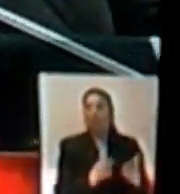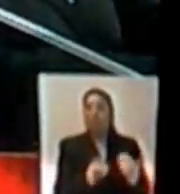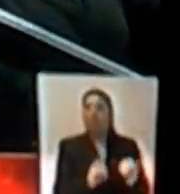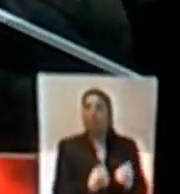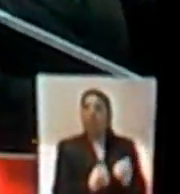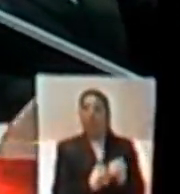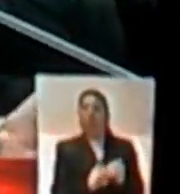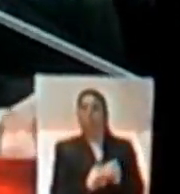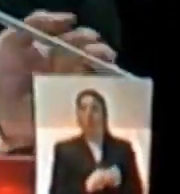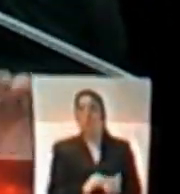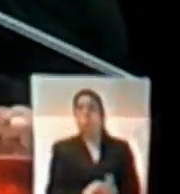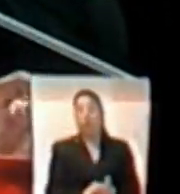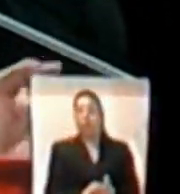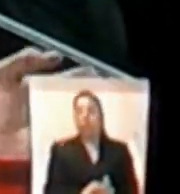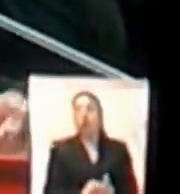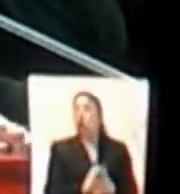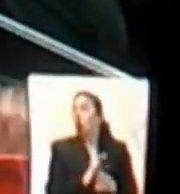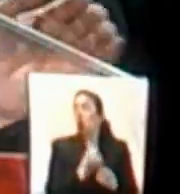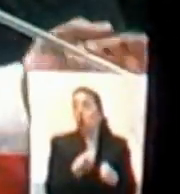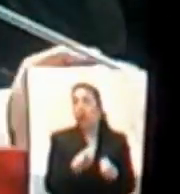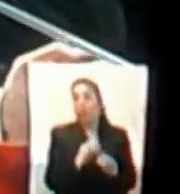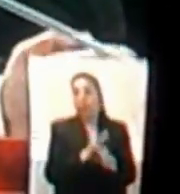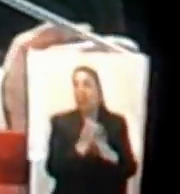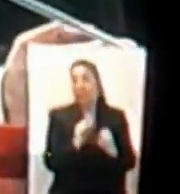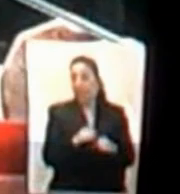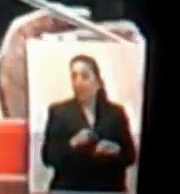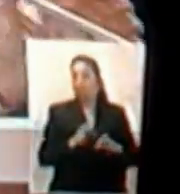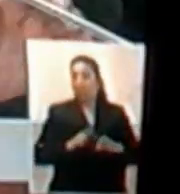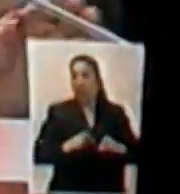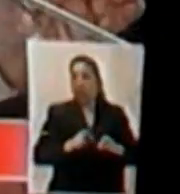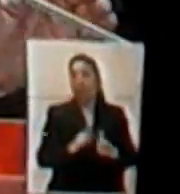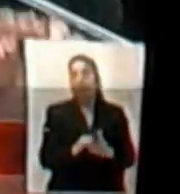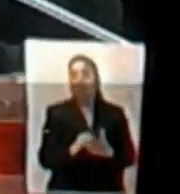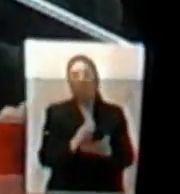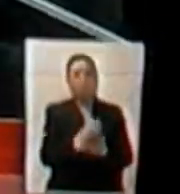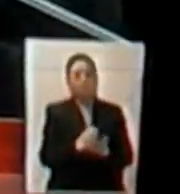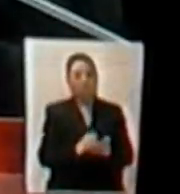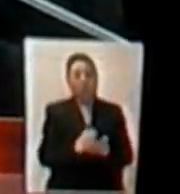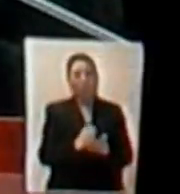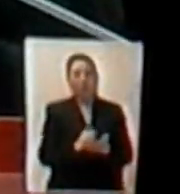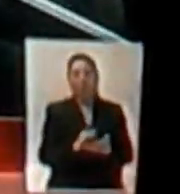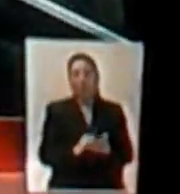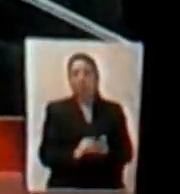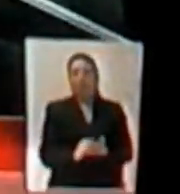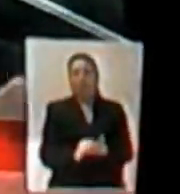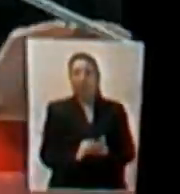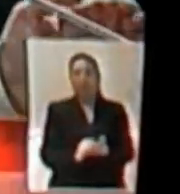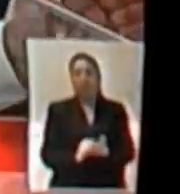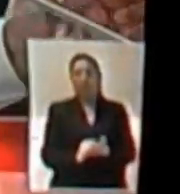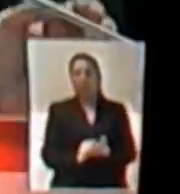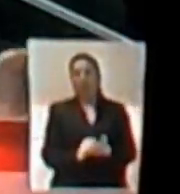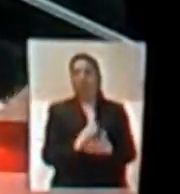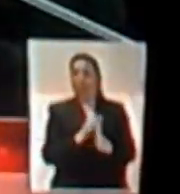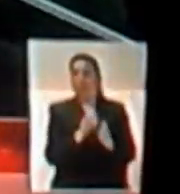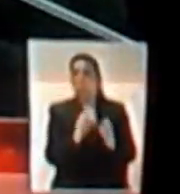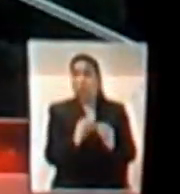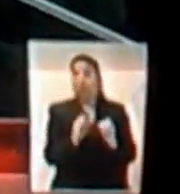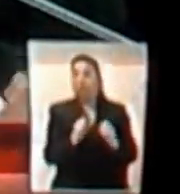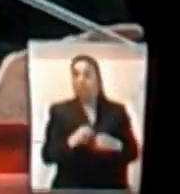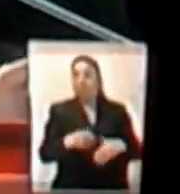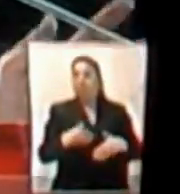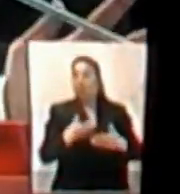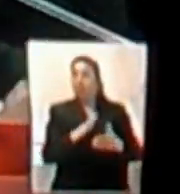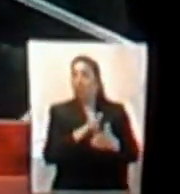el apoyo, señor presidente, para que en el crédito suplementario el restante de los 19 millones concrete